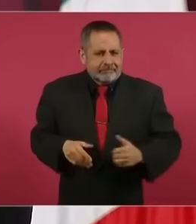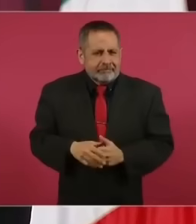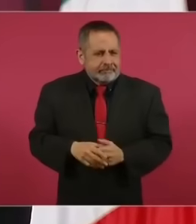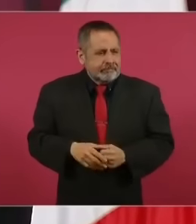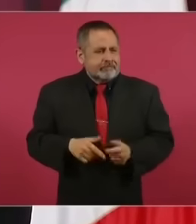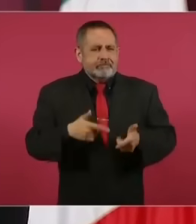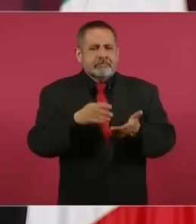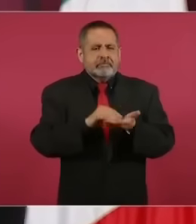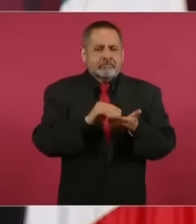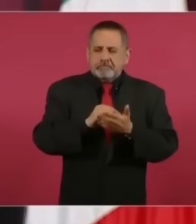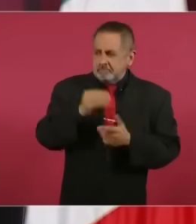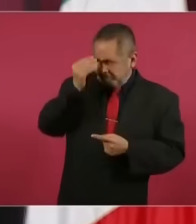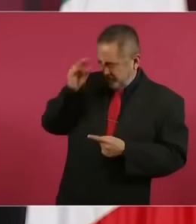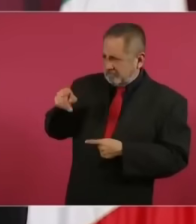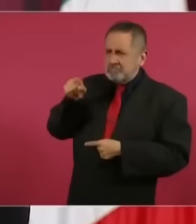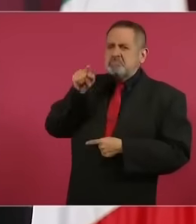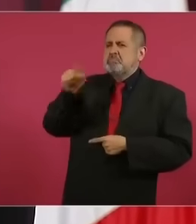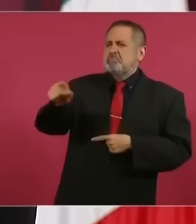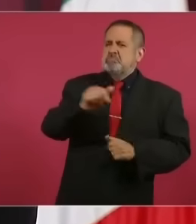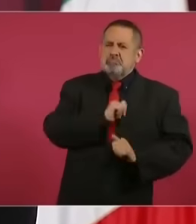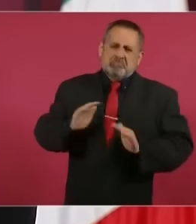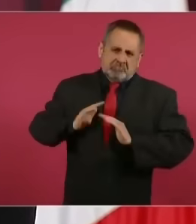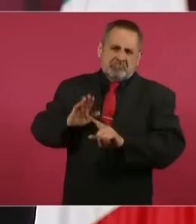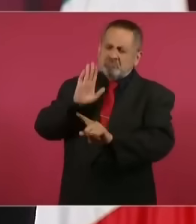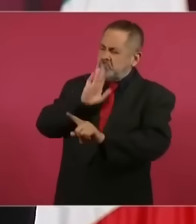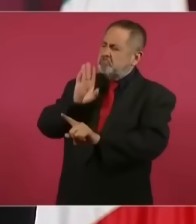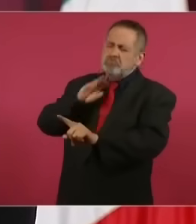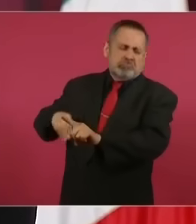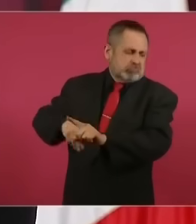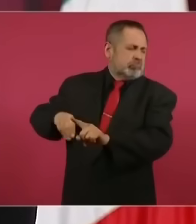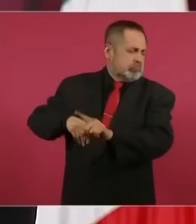seguir culpando al ejército